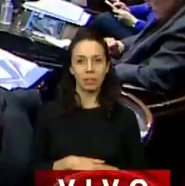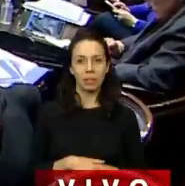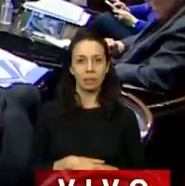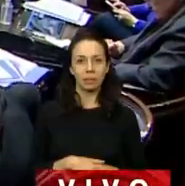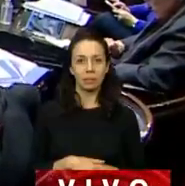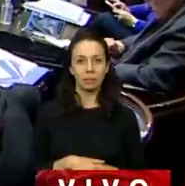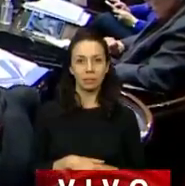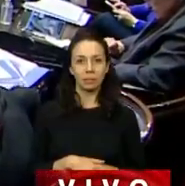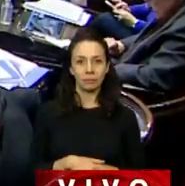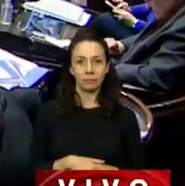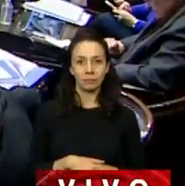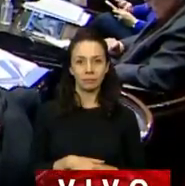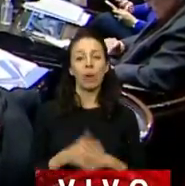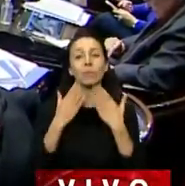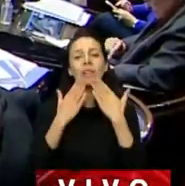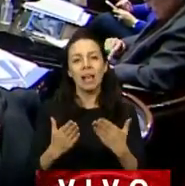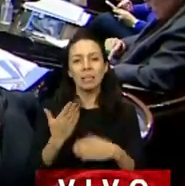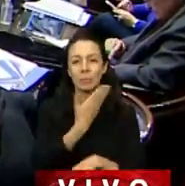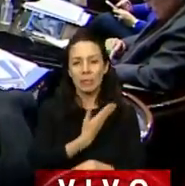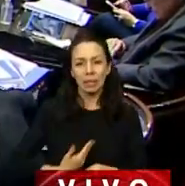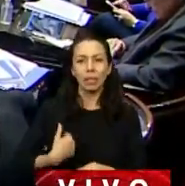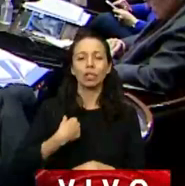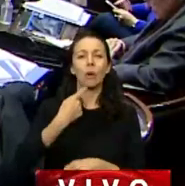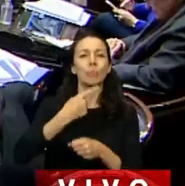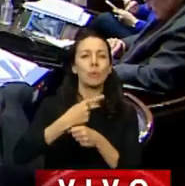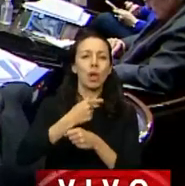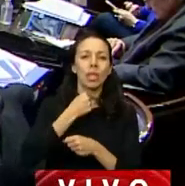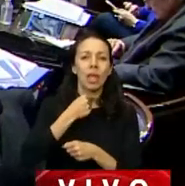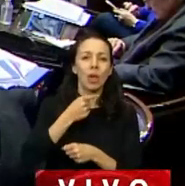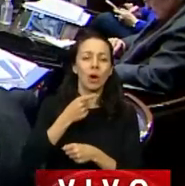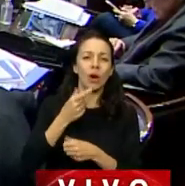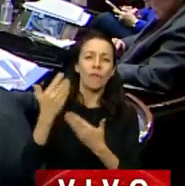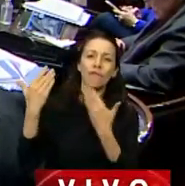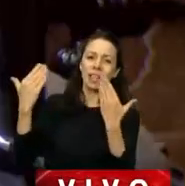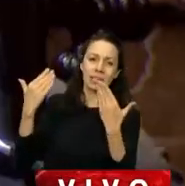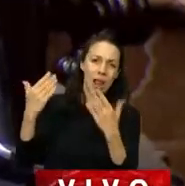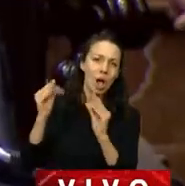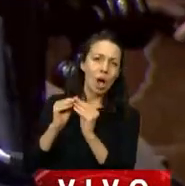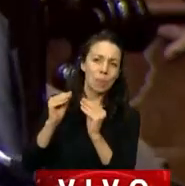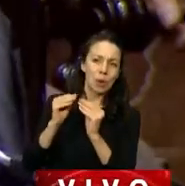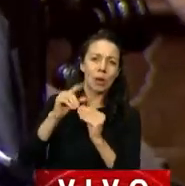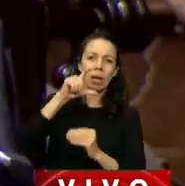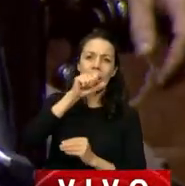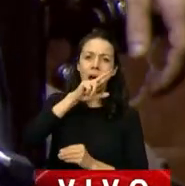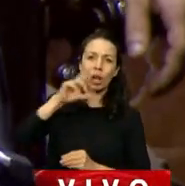Bueno, quiero comenzar felicitando a mi compañero Pablo